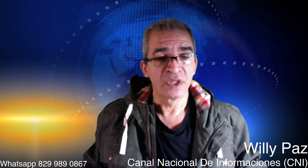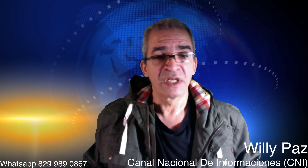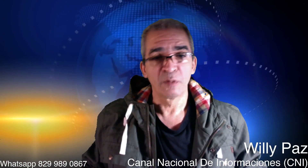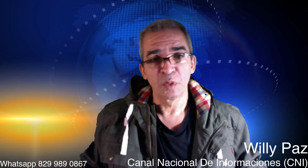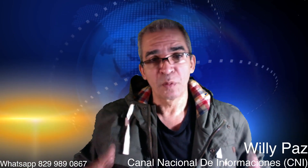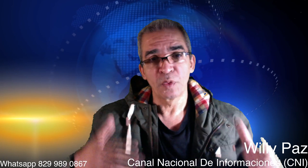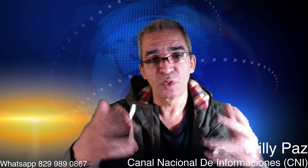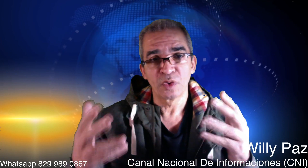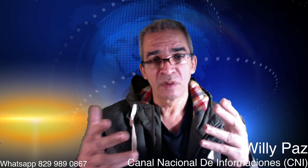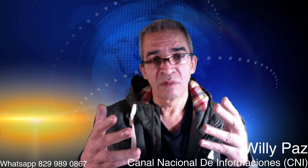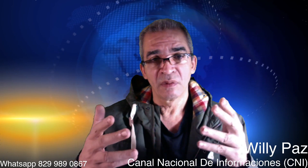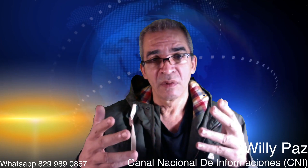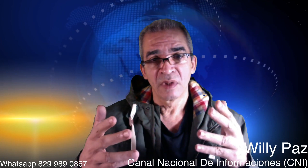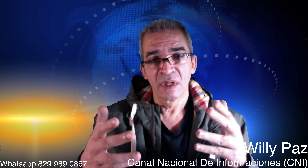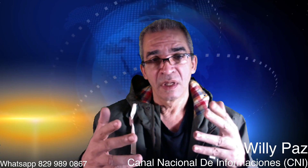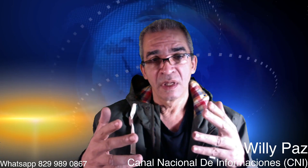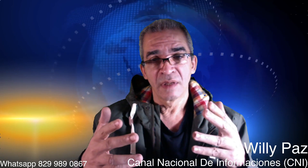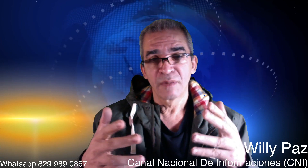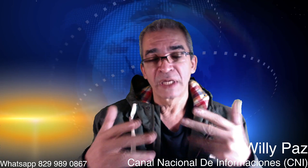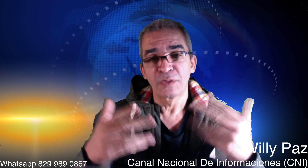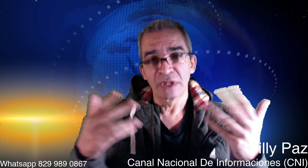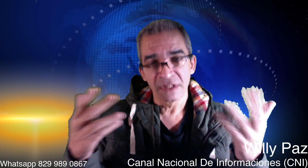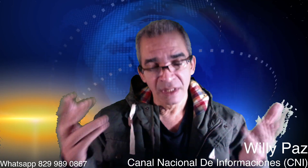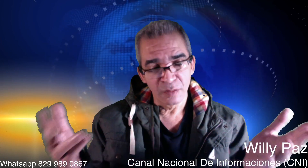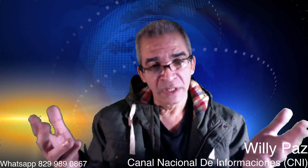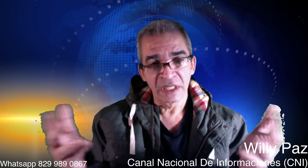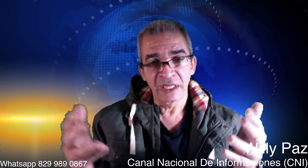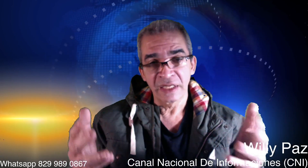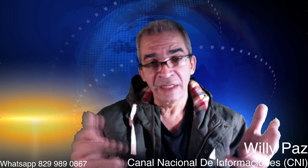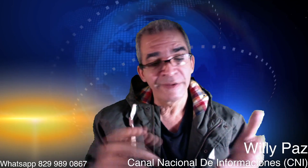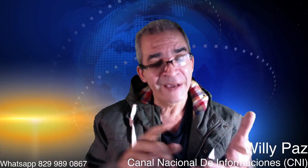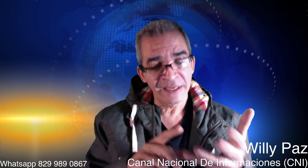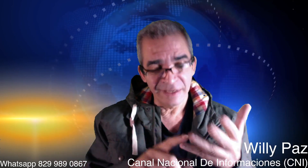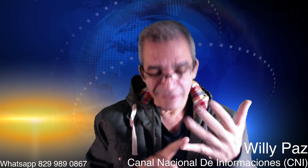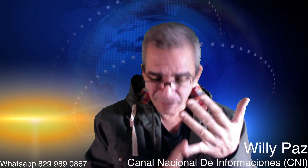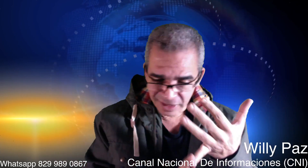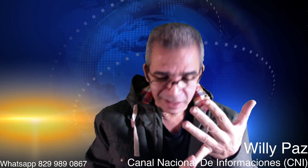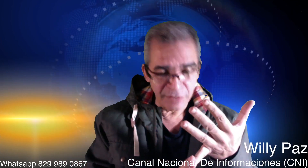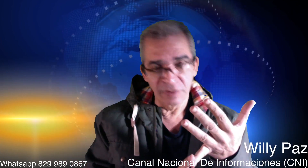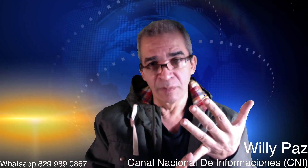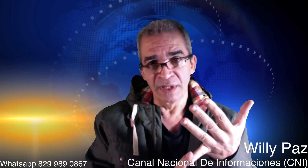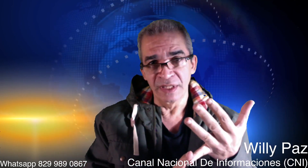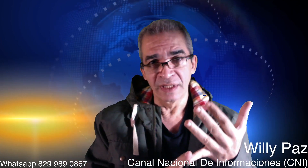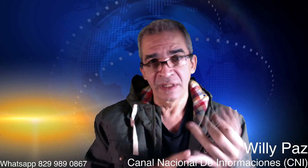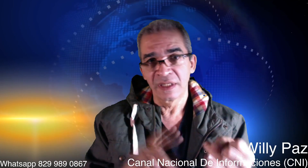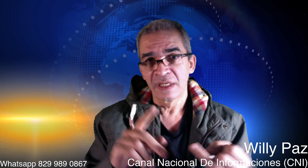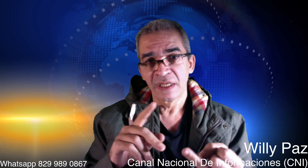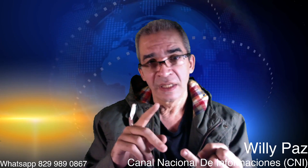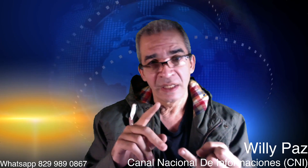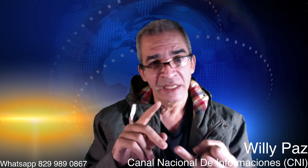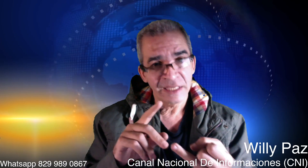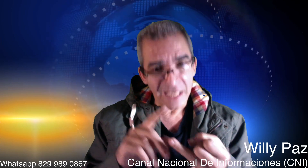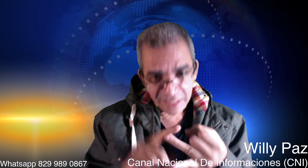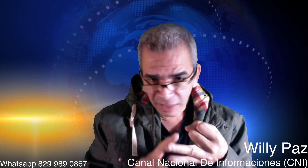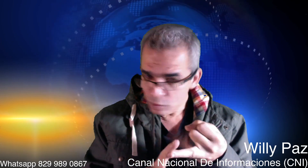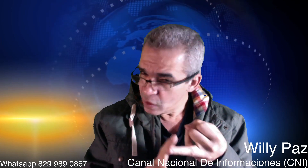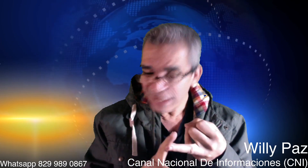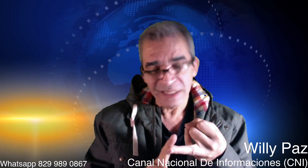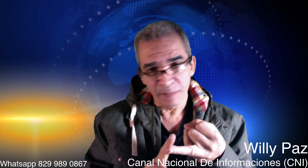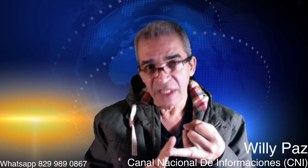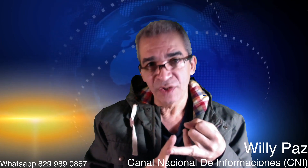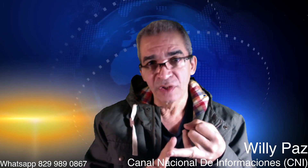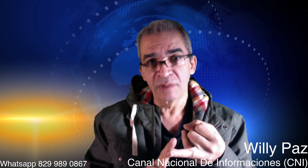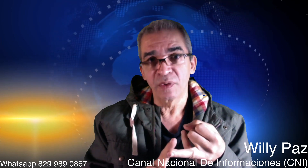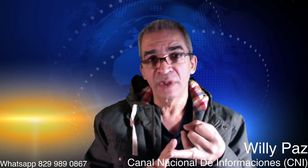Esa jueza lo pospuso para que ustedes se den cuenta que aquí ni hay ni ministerio independiente, que aquí no